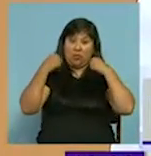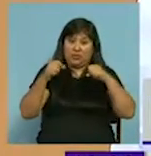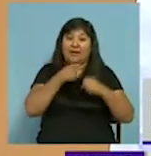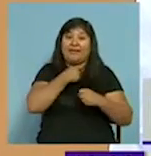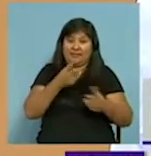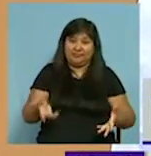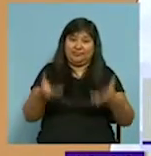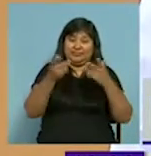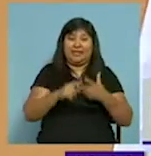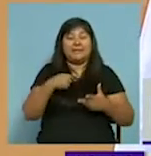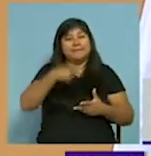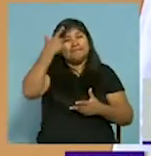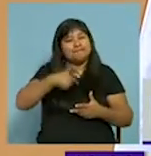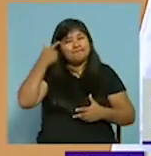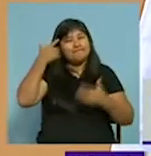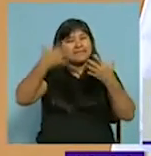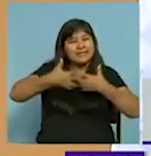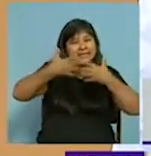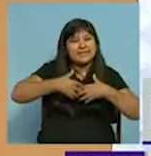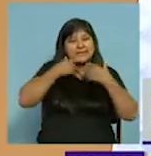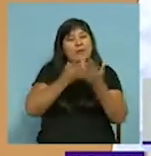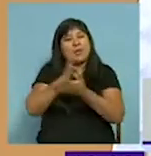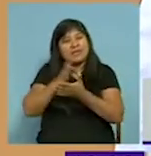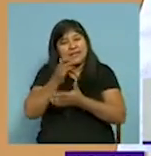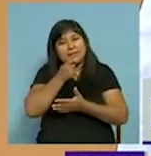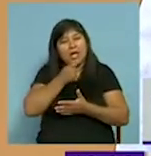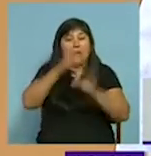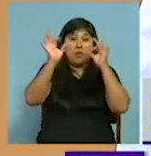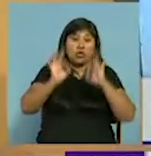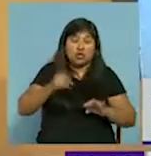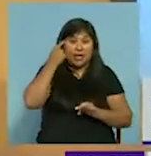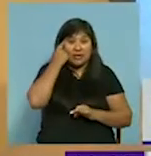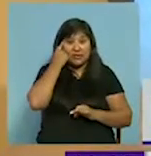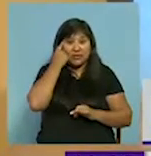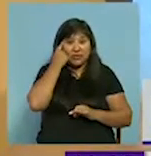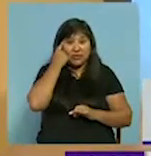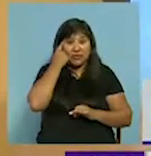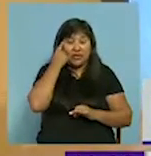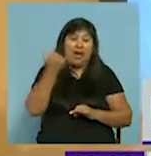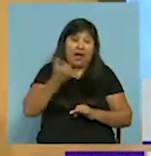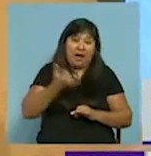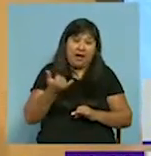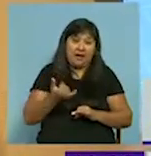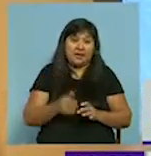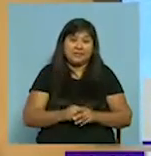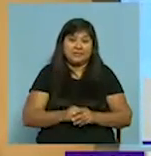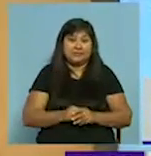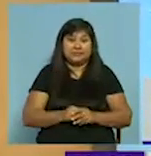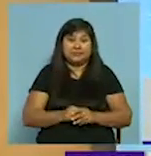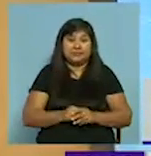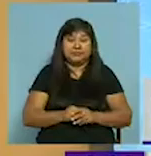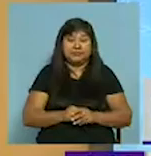cuestión de evaluar vamos a ver si lo podemos ejecutar a los proyectos que están dentro de